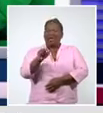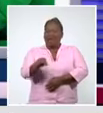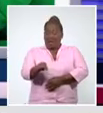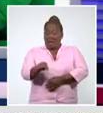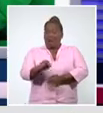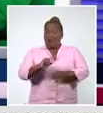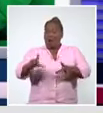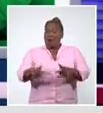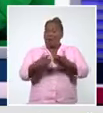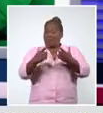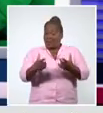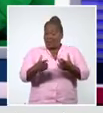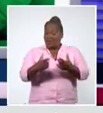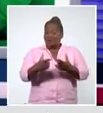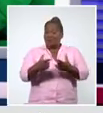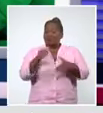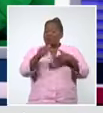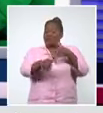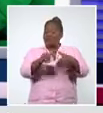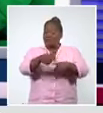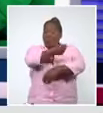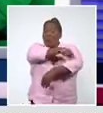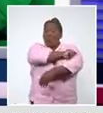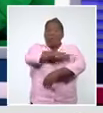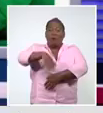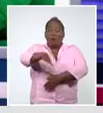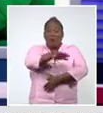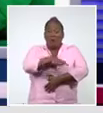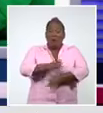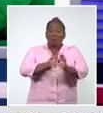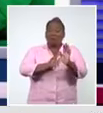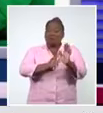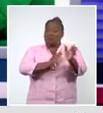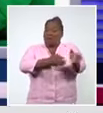una participación activa. Y algunas han